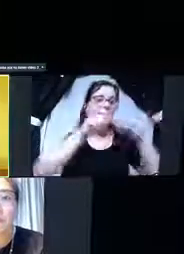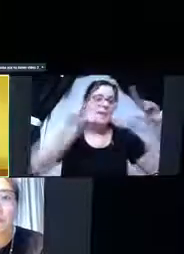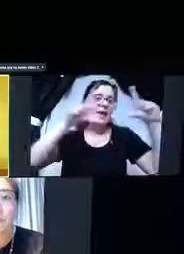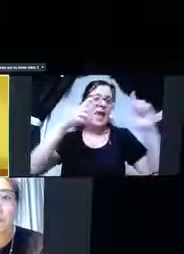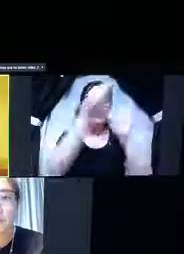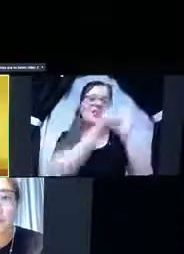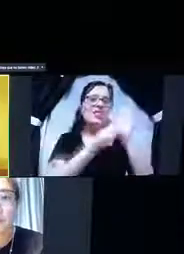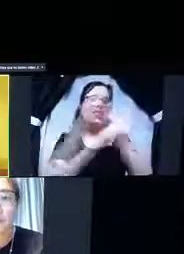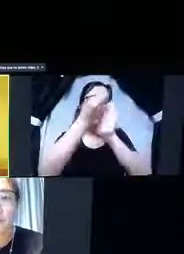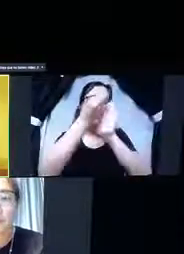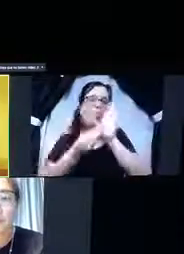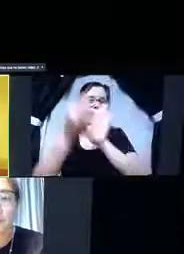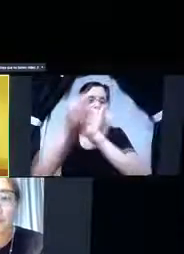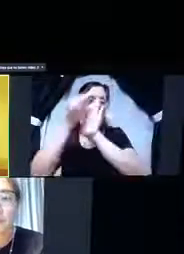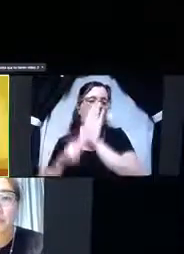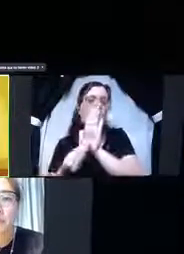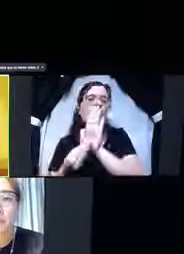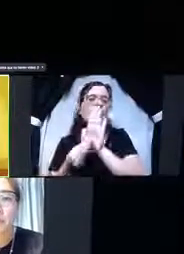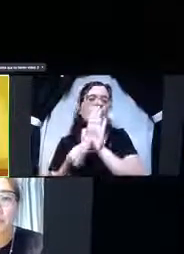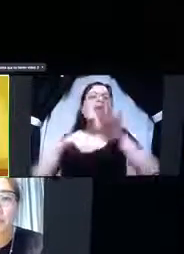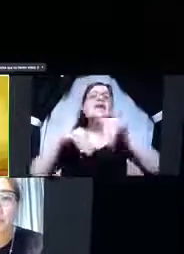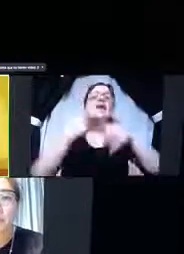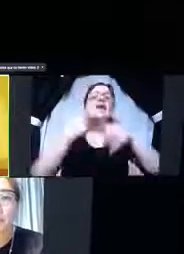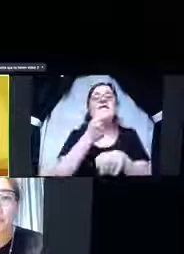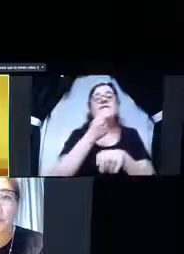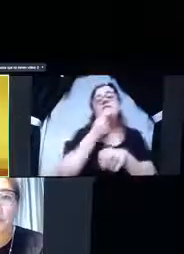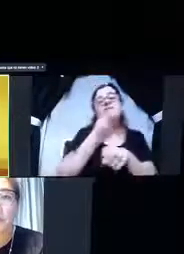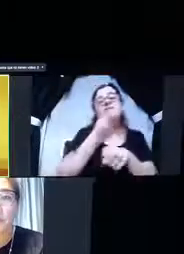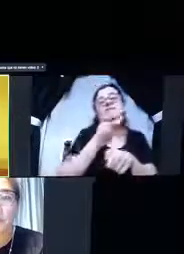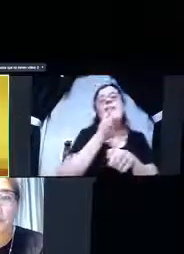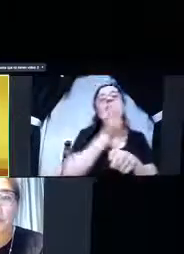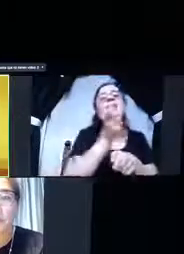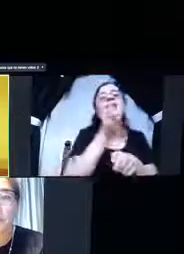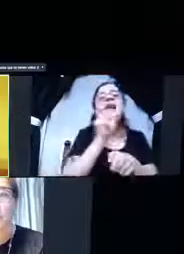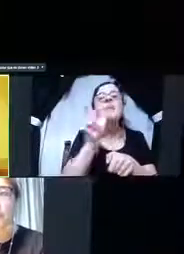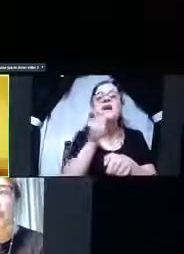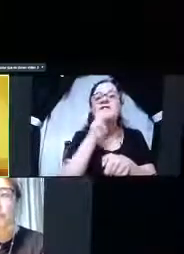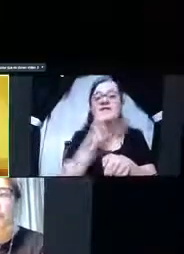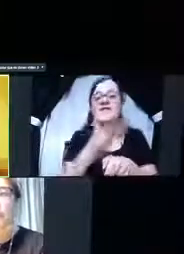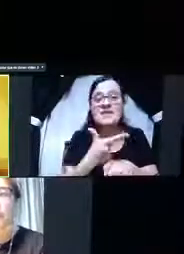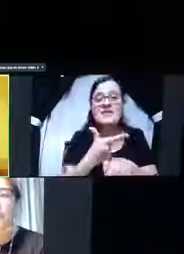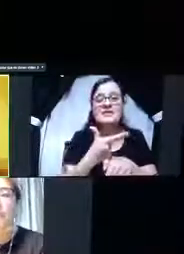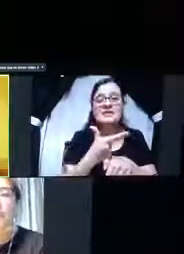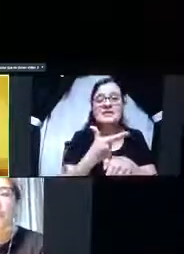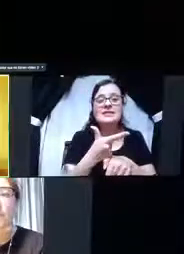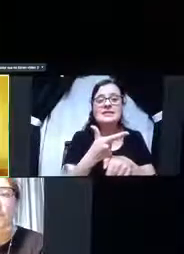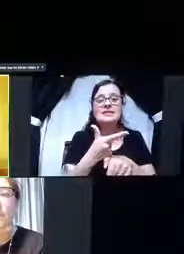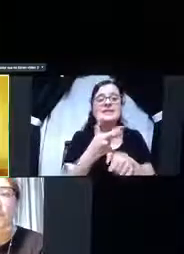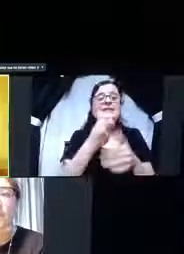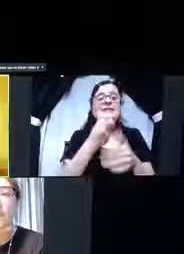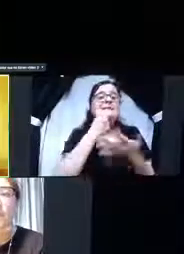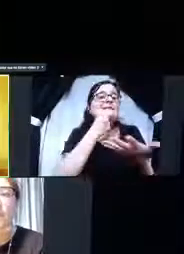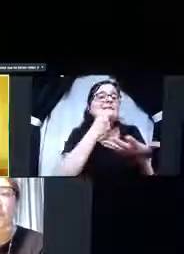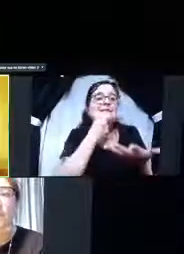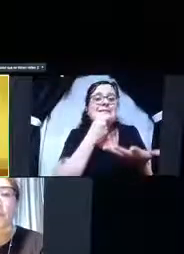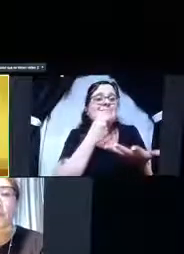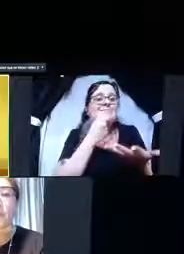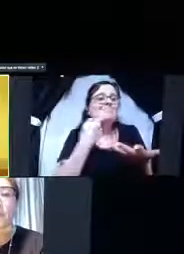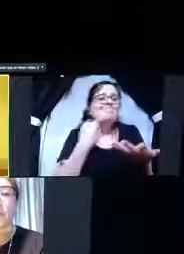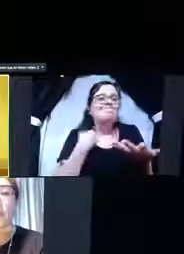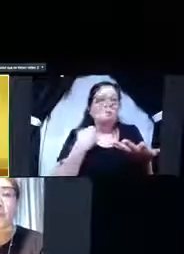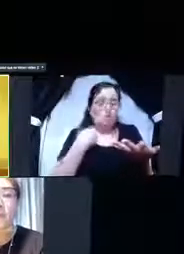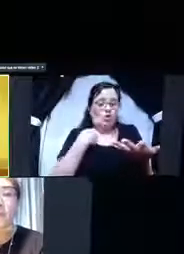Y facilitar el conocimiento del vocabulario con el que se va a trabajar, ¿sí? Si yo no domino el